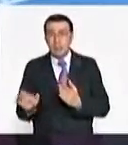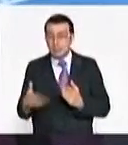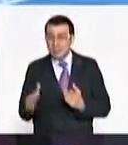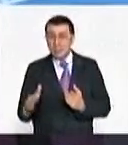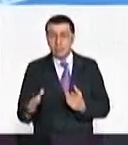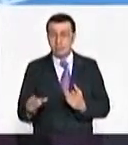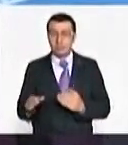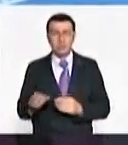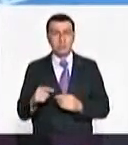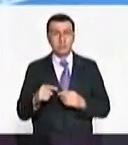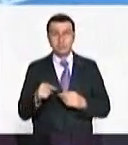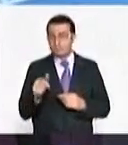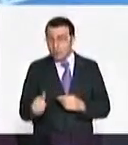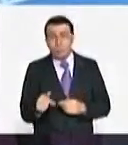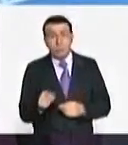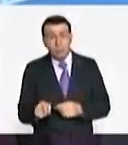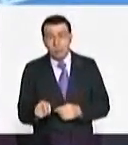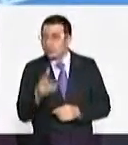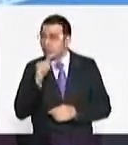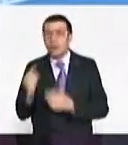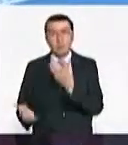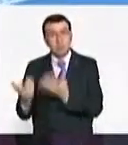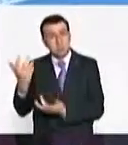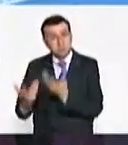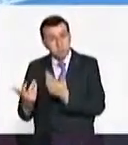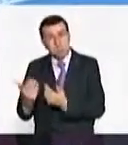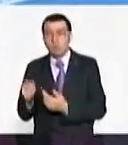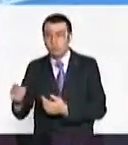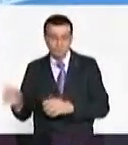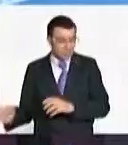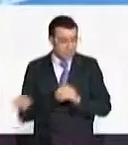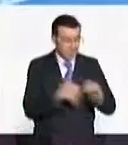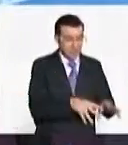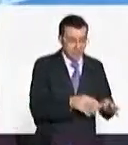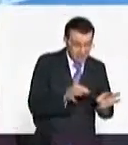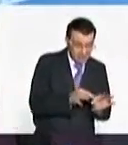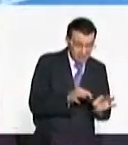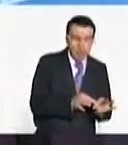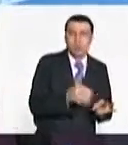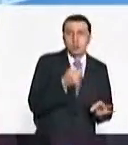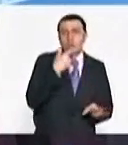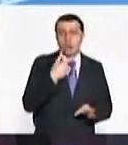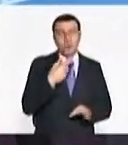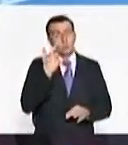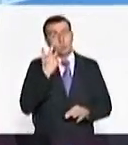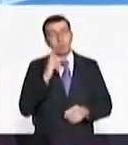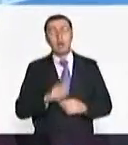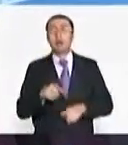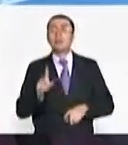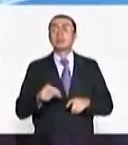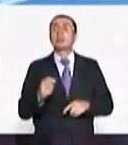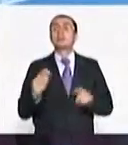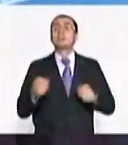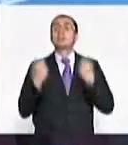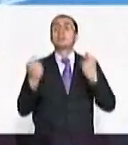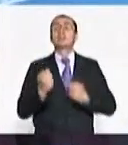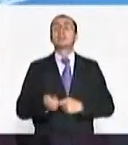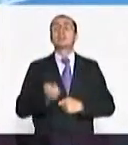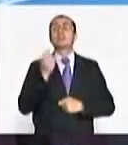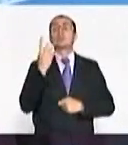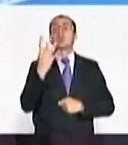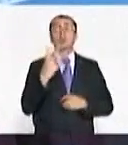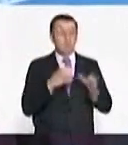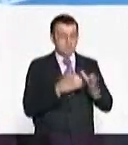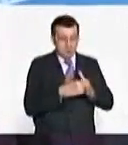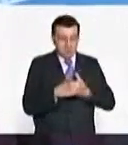muchas veces ni siquiera aceite de pescado, sino aceite de cocina. Que es esos omega 3 que usted le venden 4 frascos de omega 3 de 120 cápsulas por 30